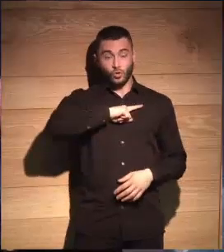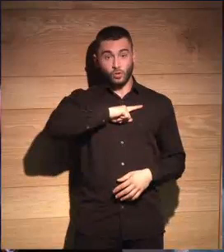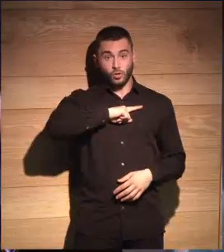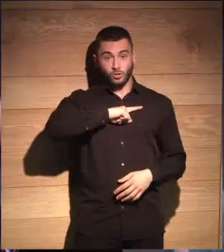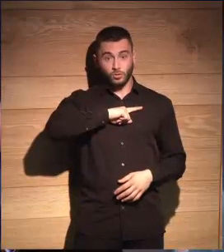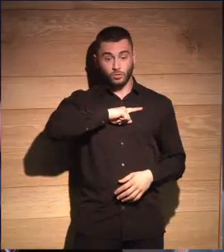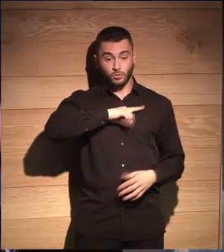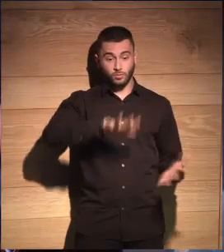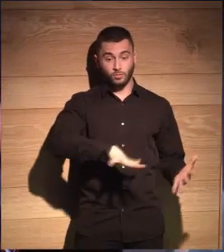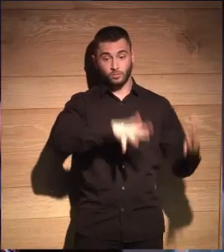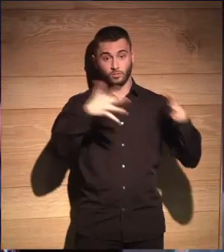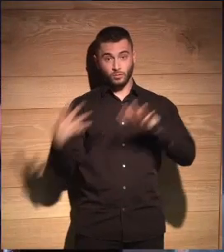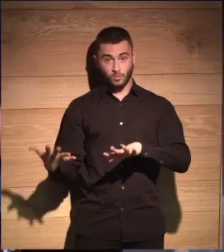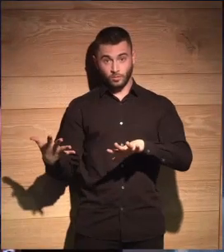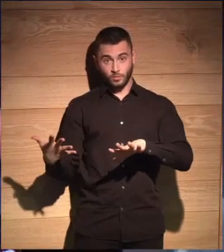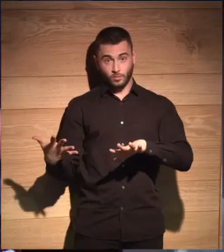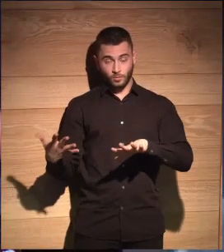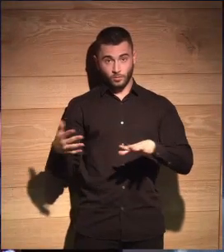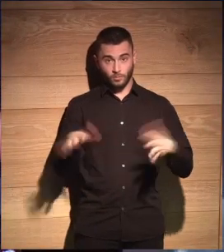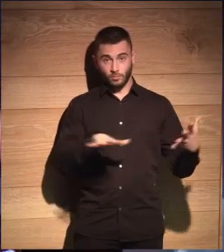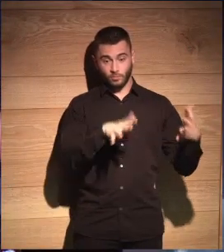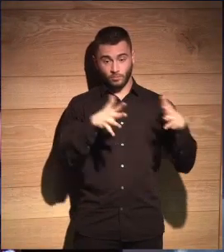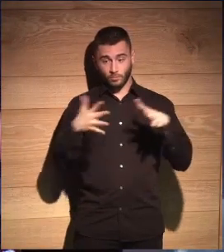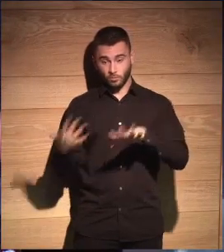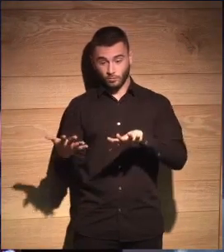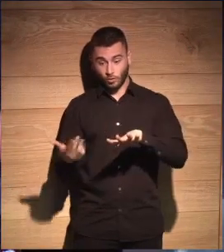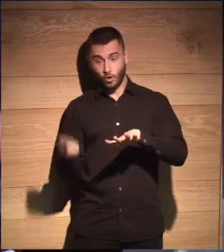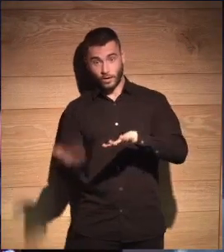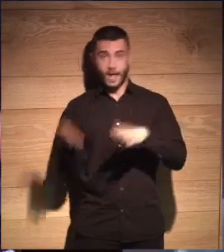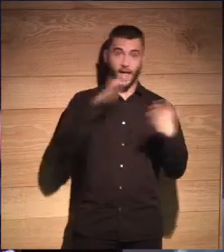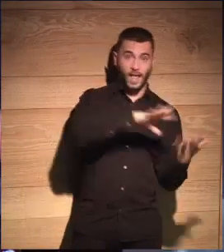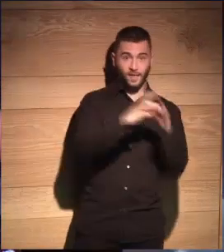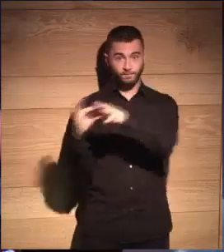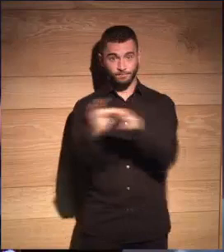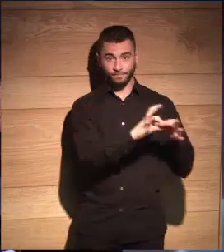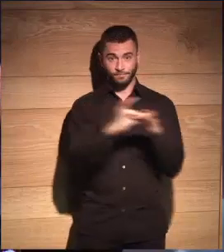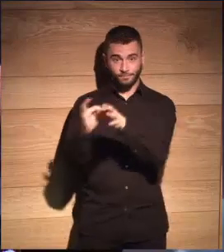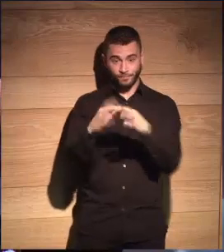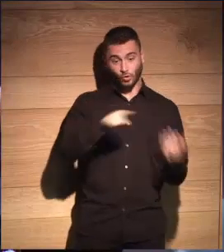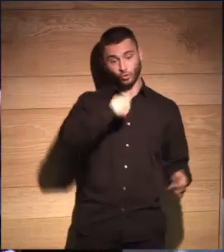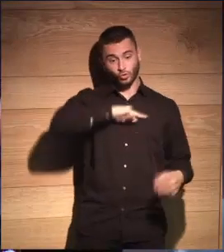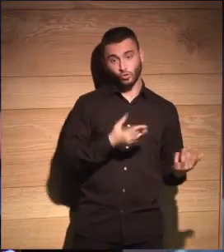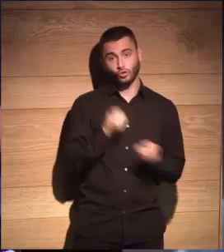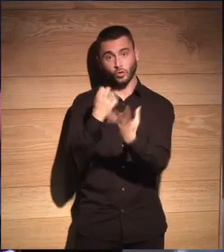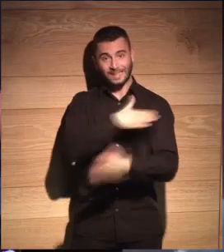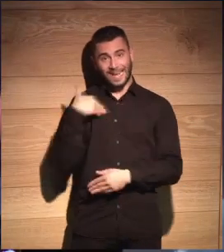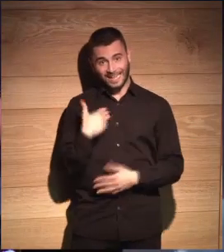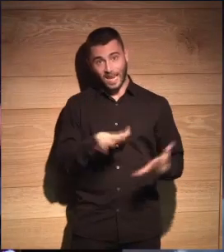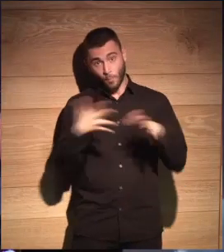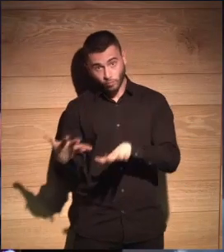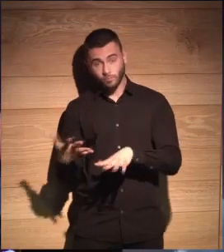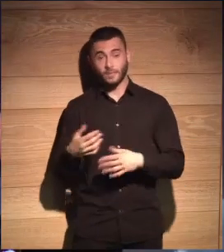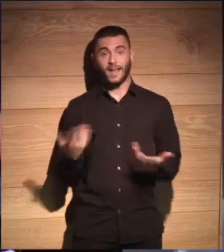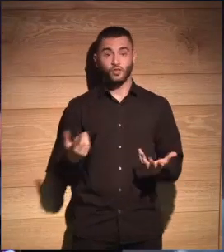nuestro medio de la forma que nosotros creíamos que era consecuente con lo que queríamos contar. Entonces, pues eliminamos un poco la parte